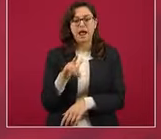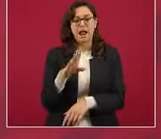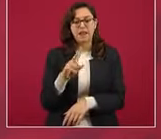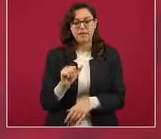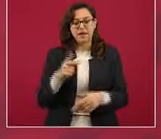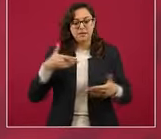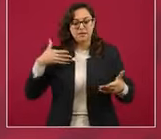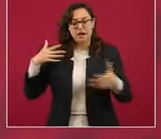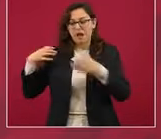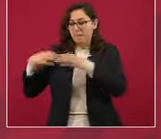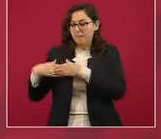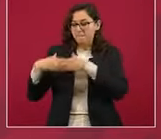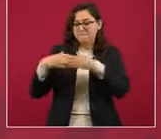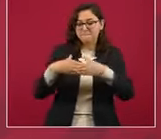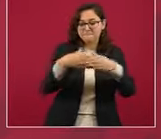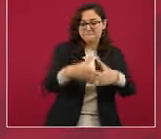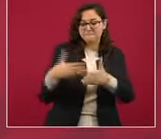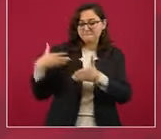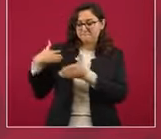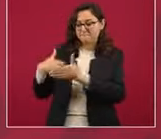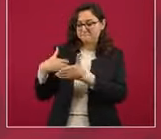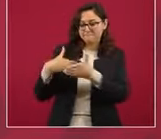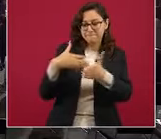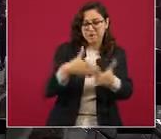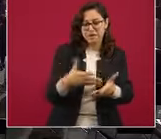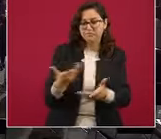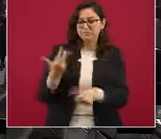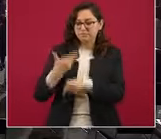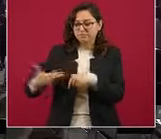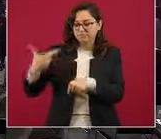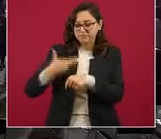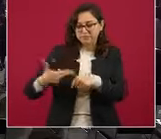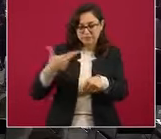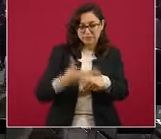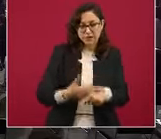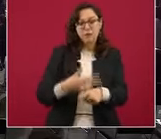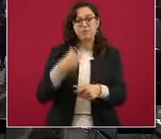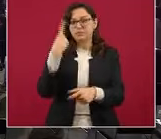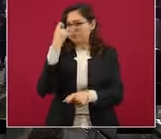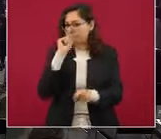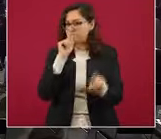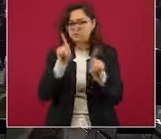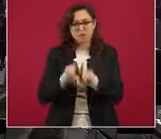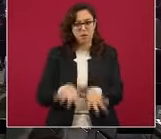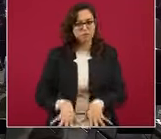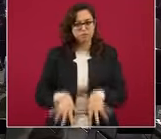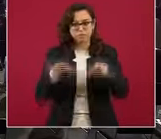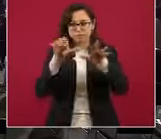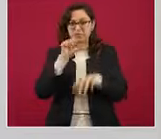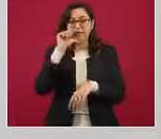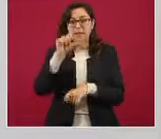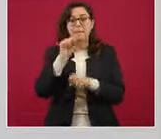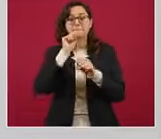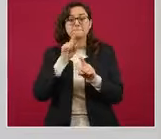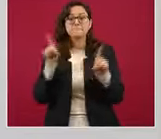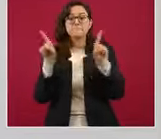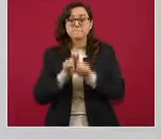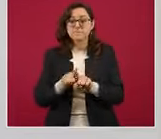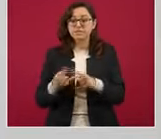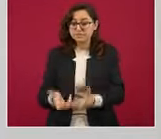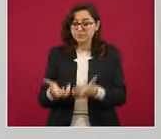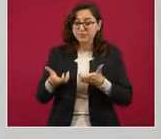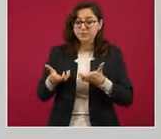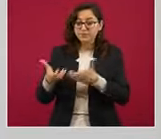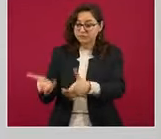que no haya inundaciones. Vamos a dar a conocer un plan de rehabilitación de caminos que